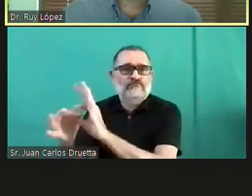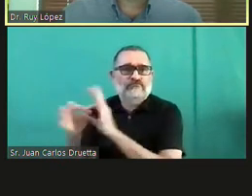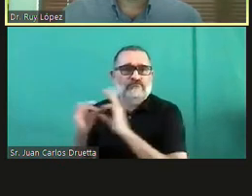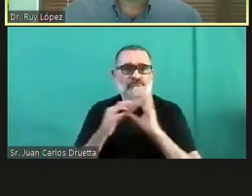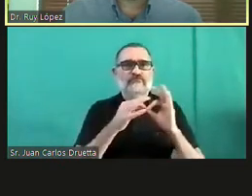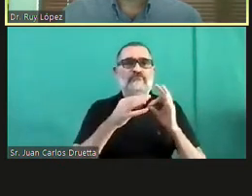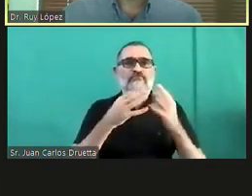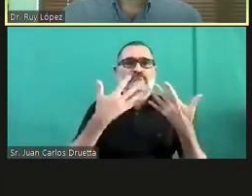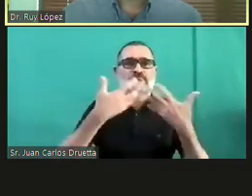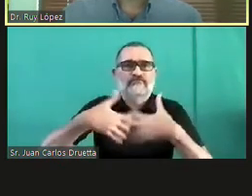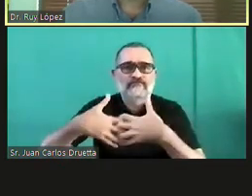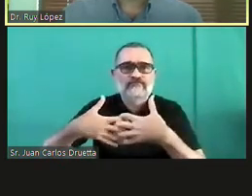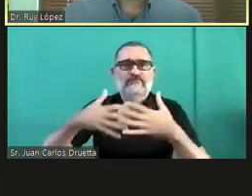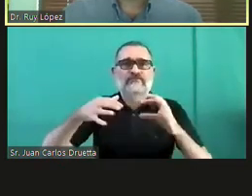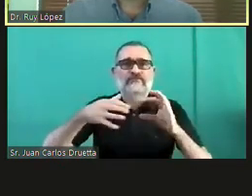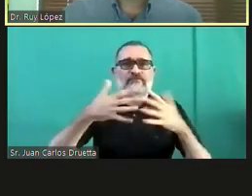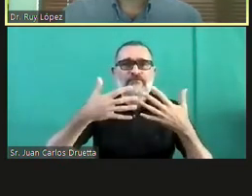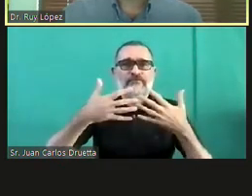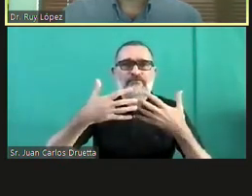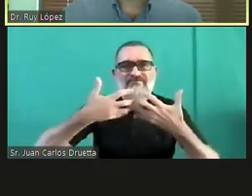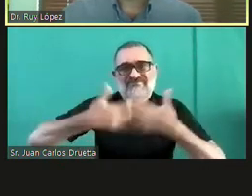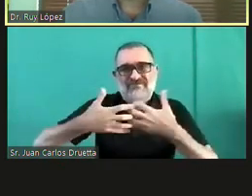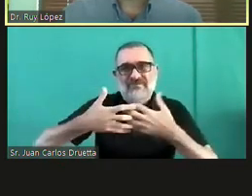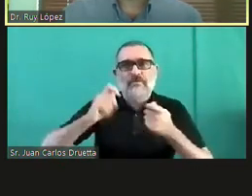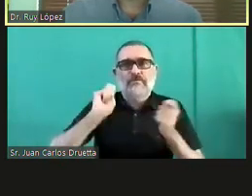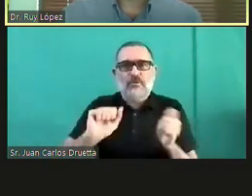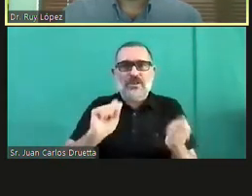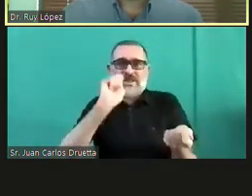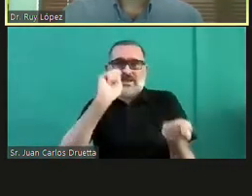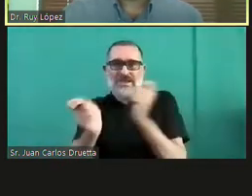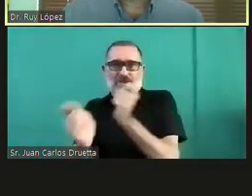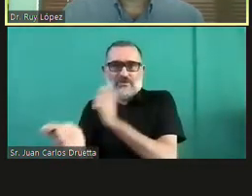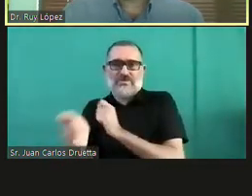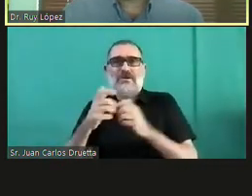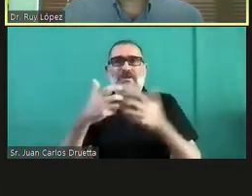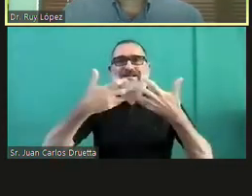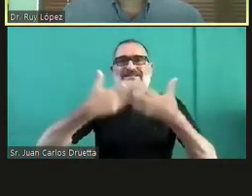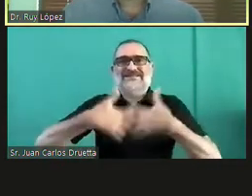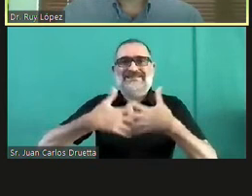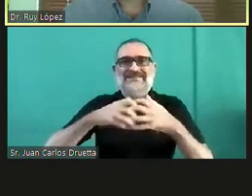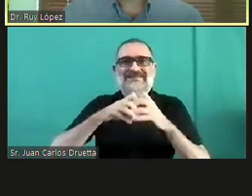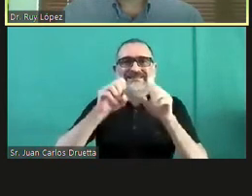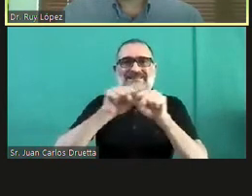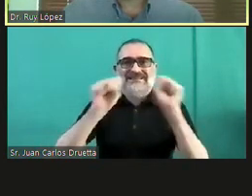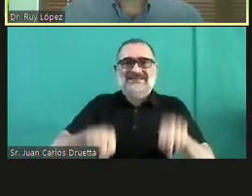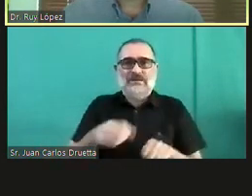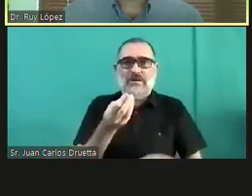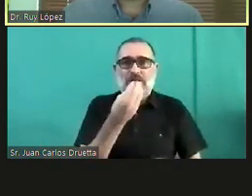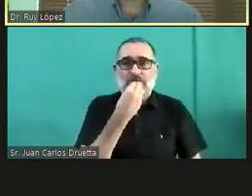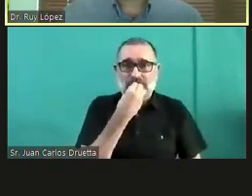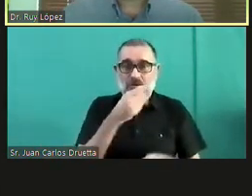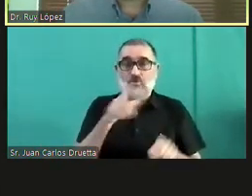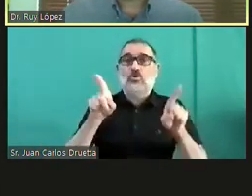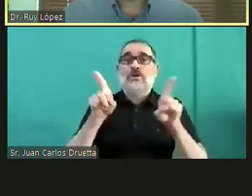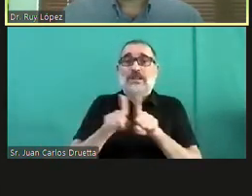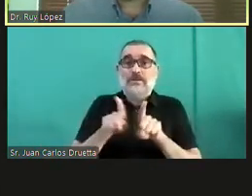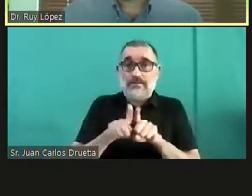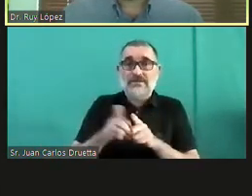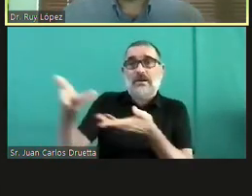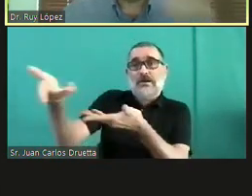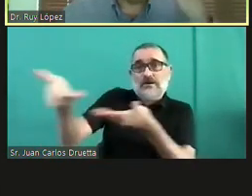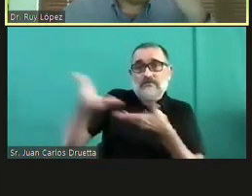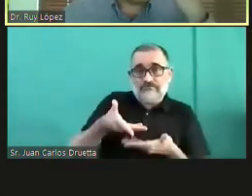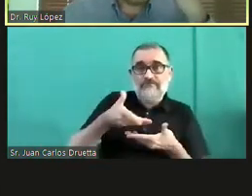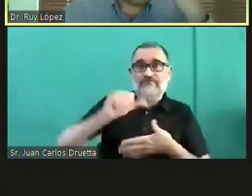estamos haciendo con él con él con el sistema alimentario es un programa claro de comunicación de cambio de comportamiento donde unicef